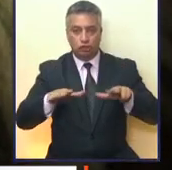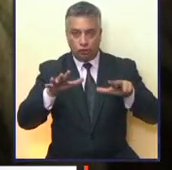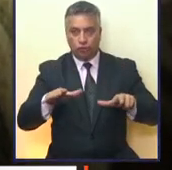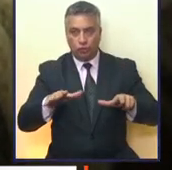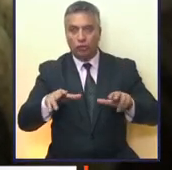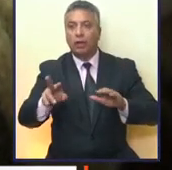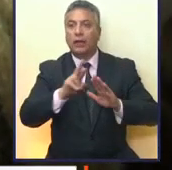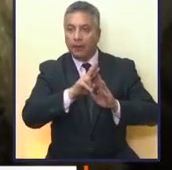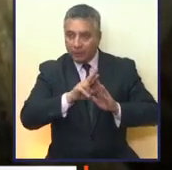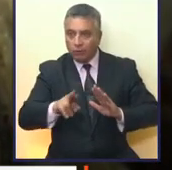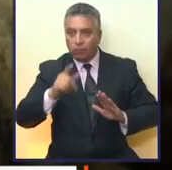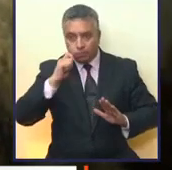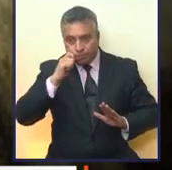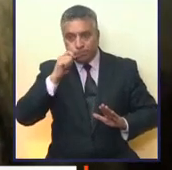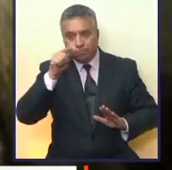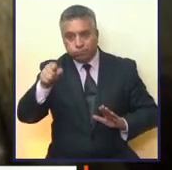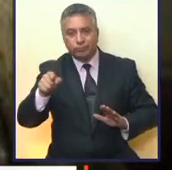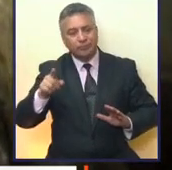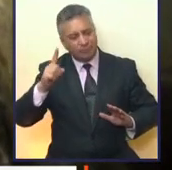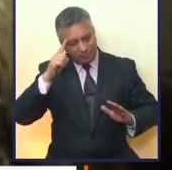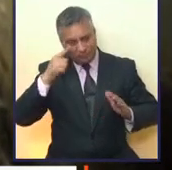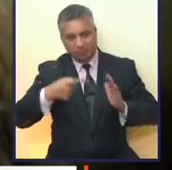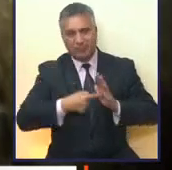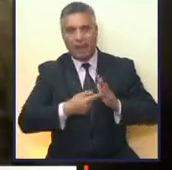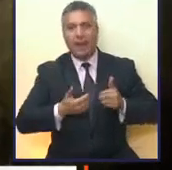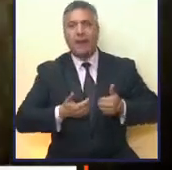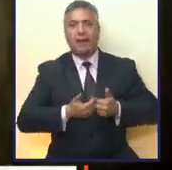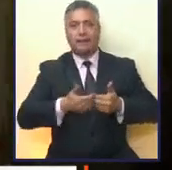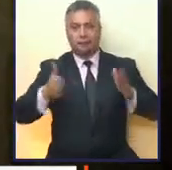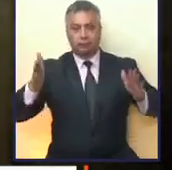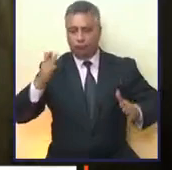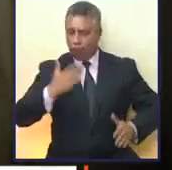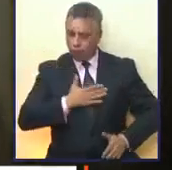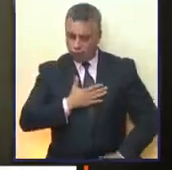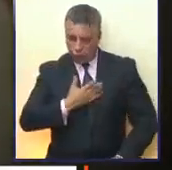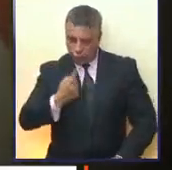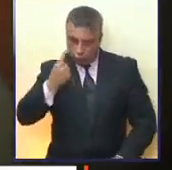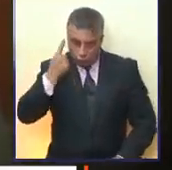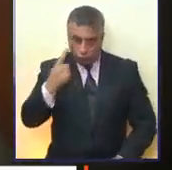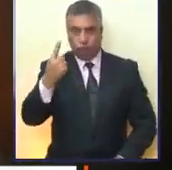Representó entonces el emblema de la libertad, de la autodeterminación.